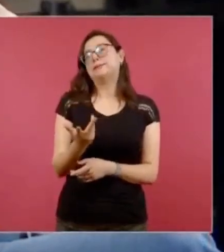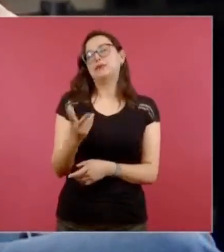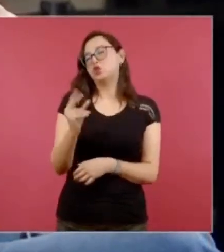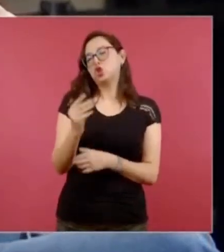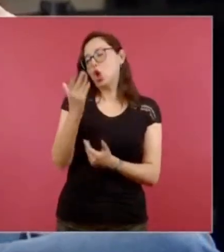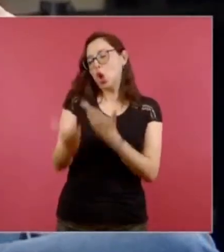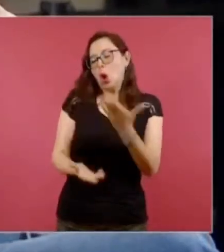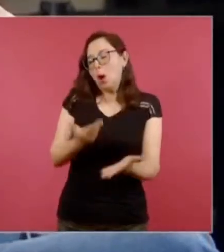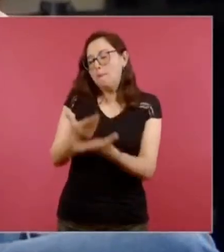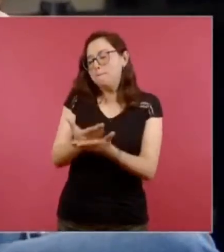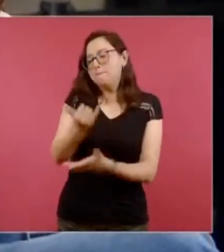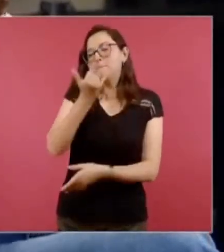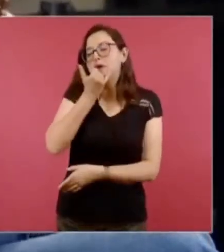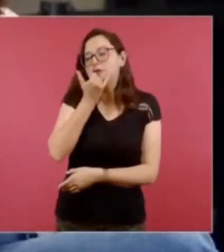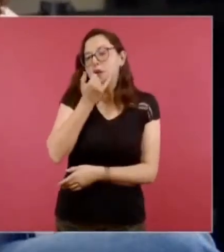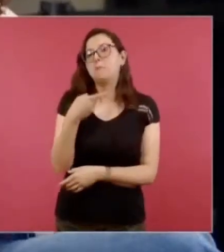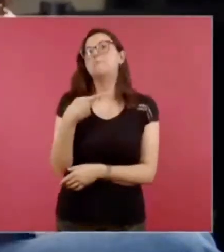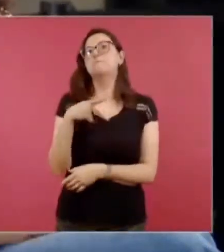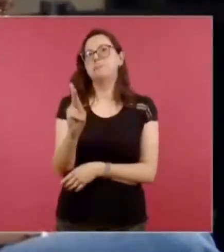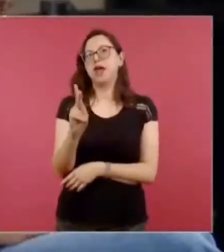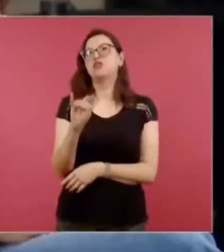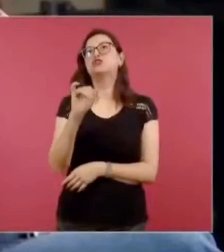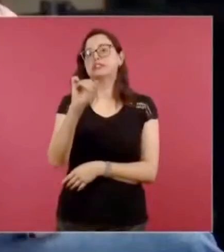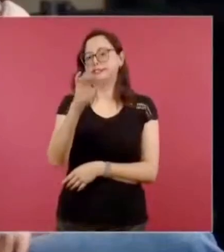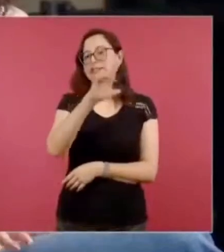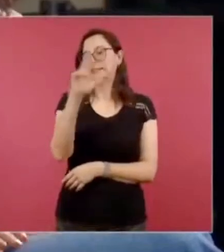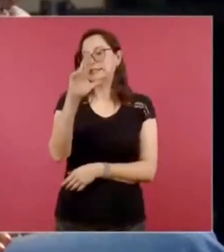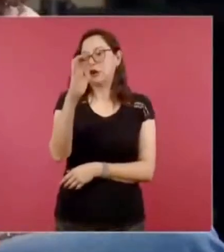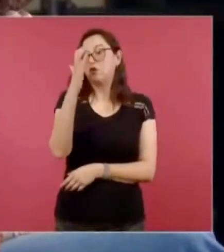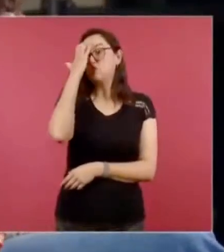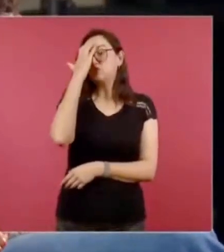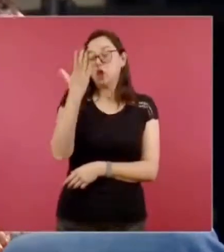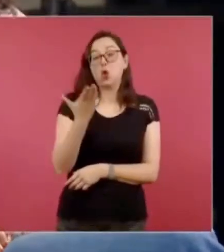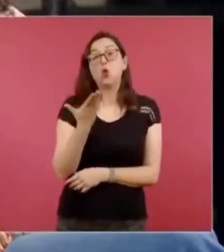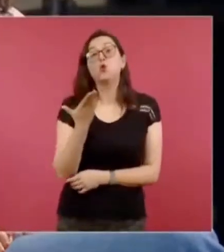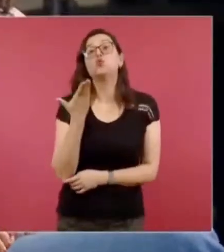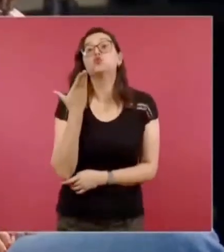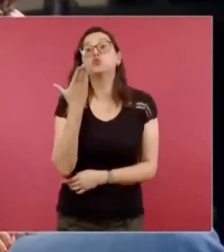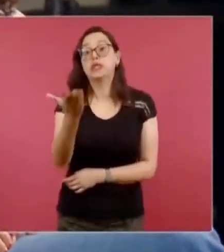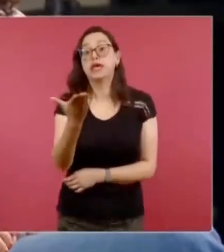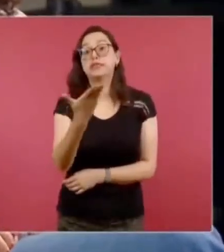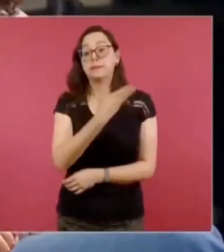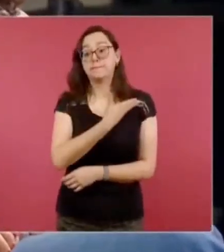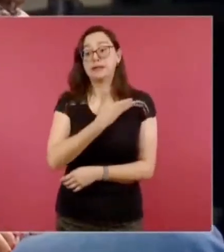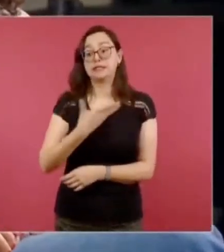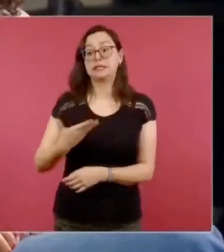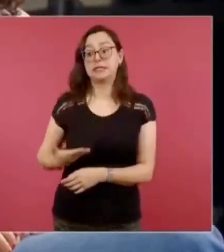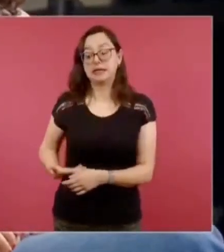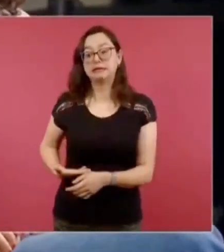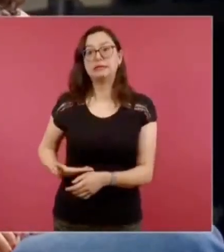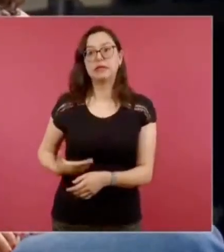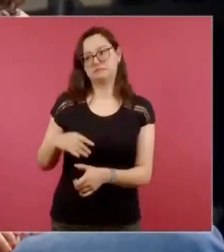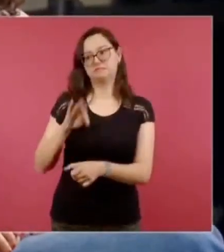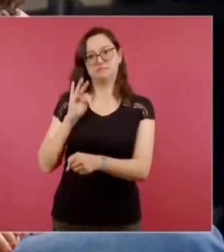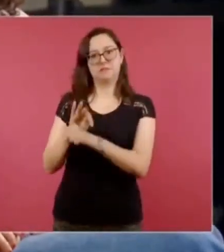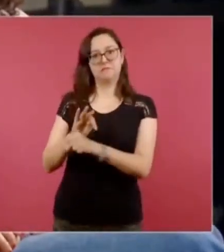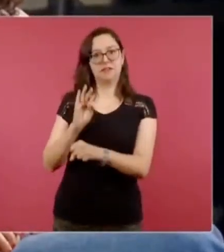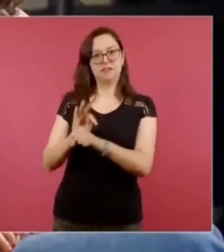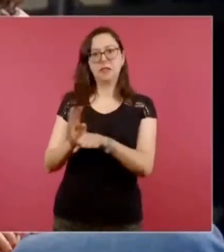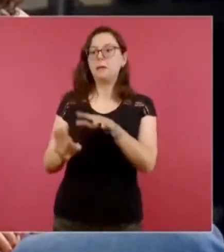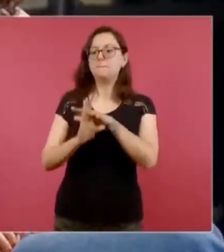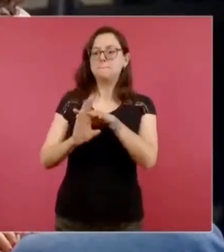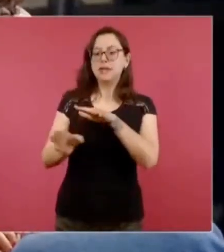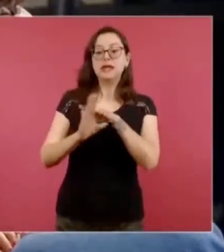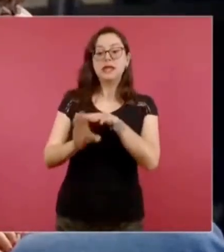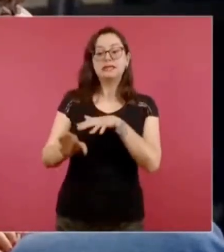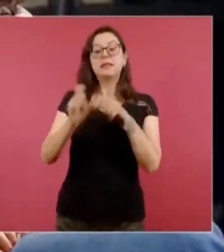con los migrantes y porque ha convocado usted a los presidentes del sur, del Suchate en adelante,